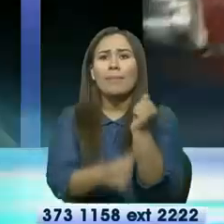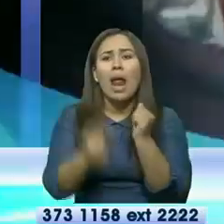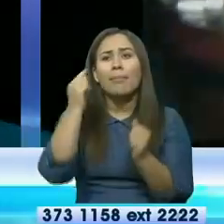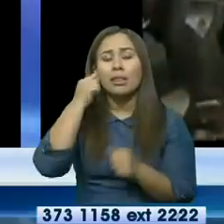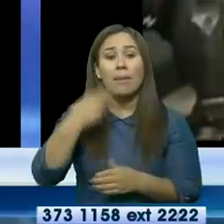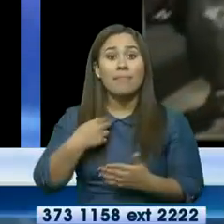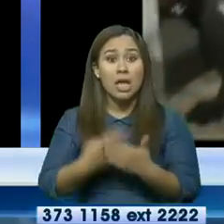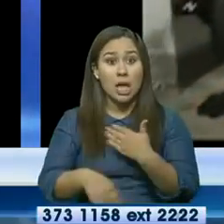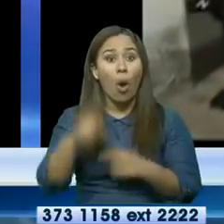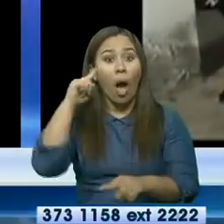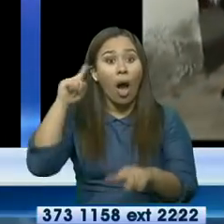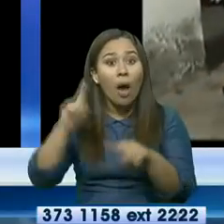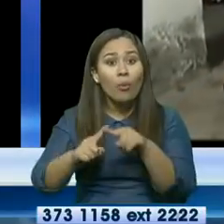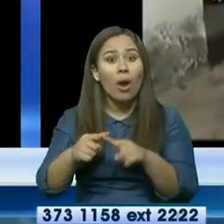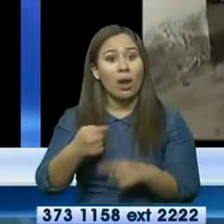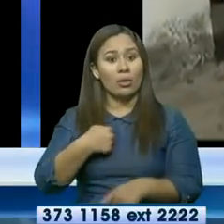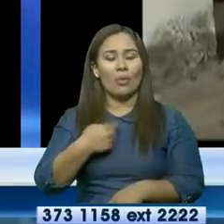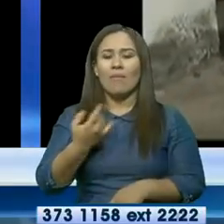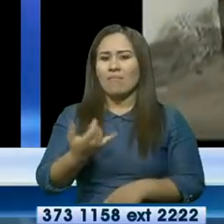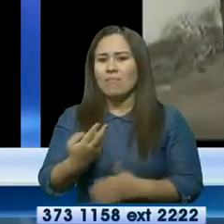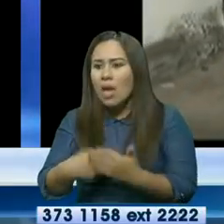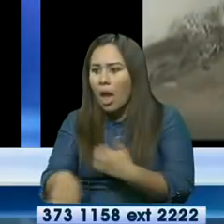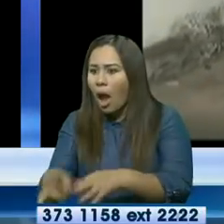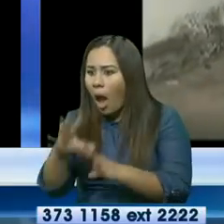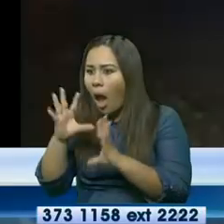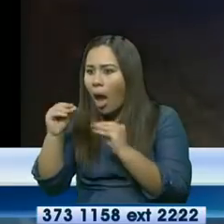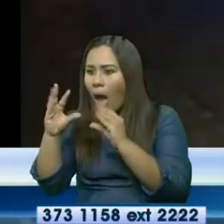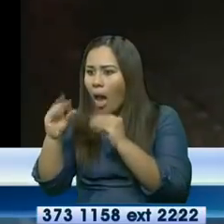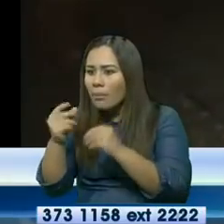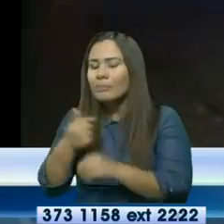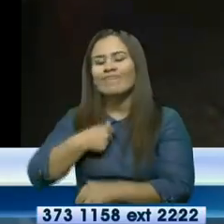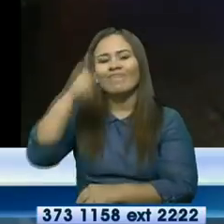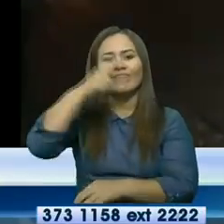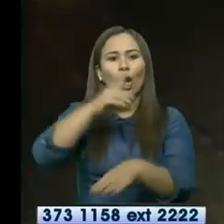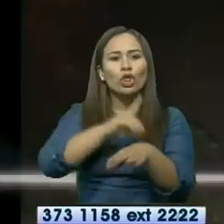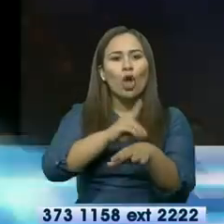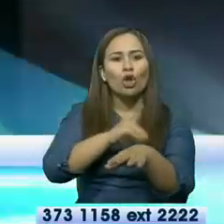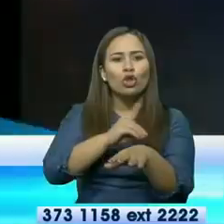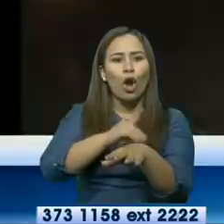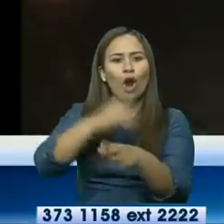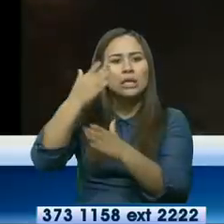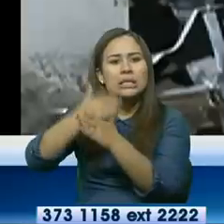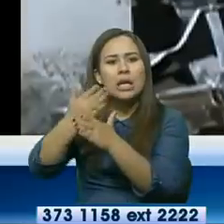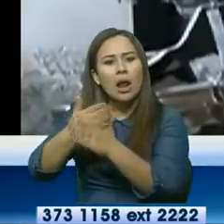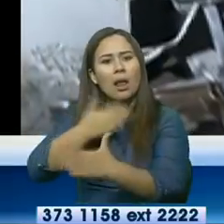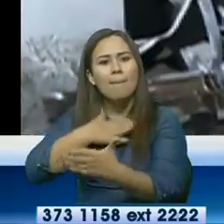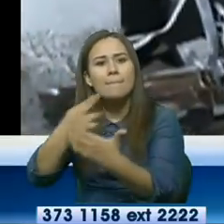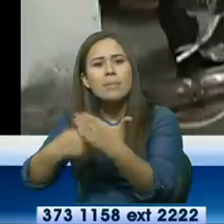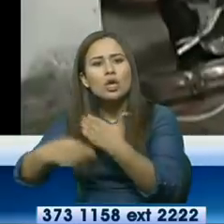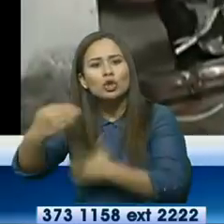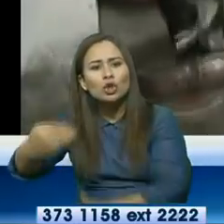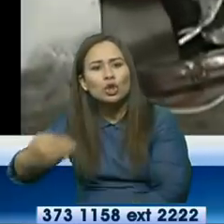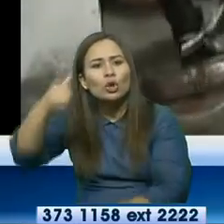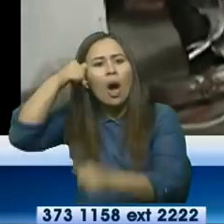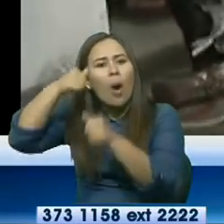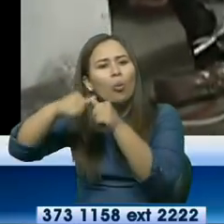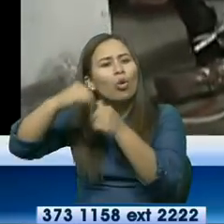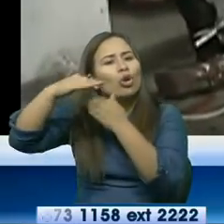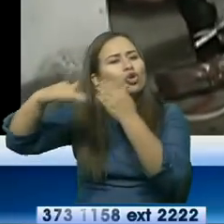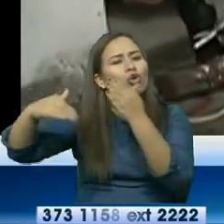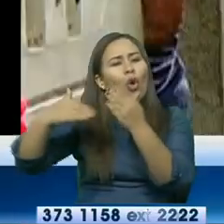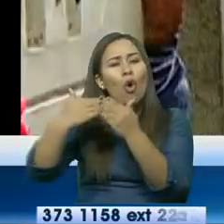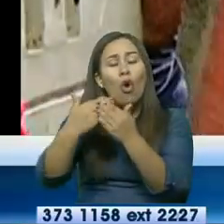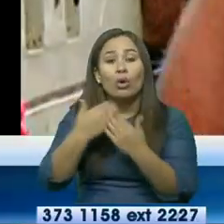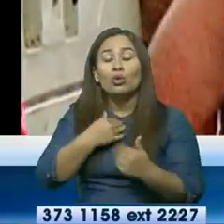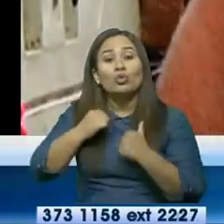todo necesito ayuda psicológico para mi orden de prisión preventiva pesa sobre el implicado en el accidente para